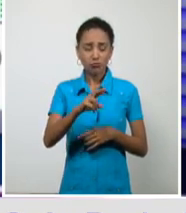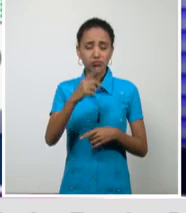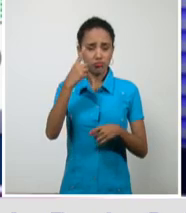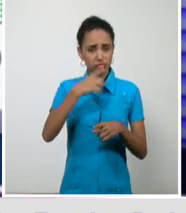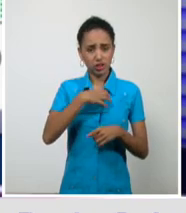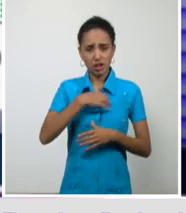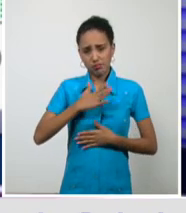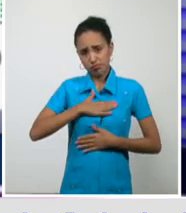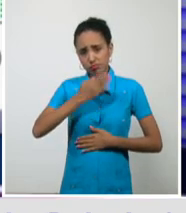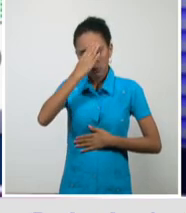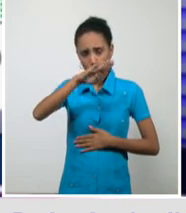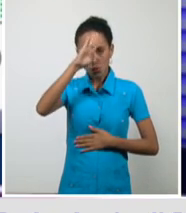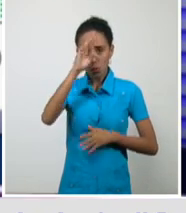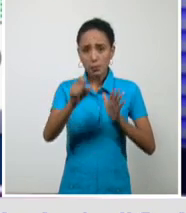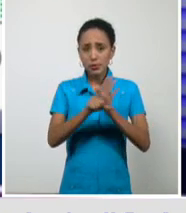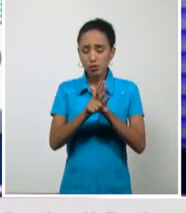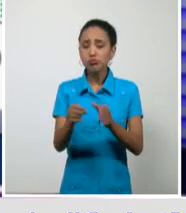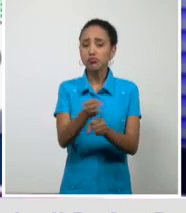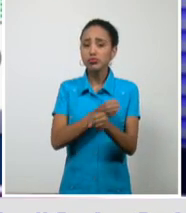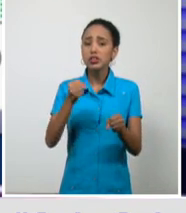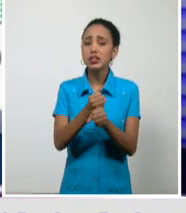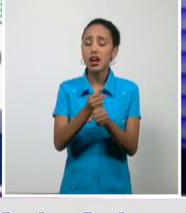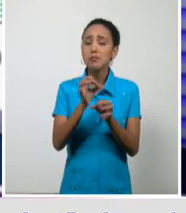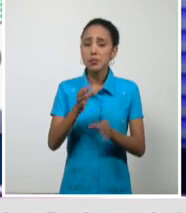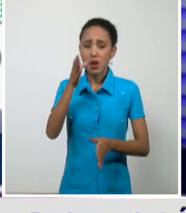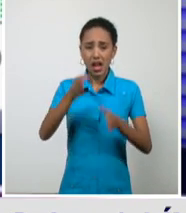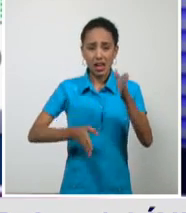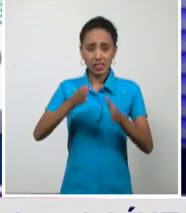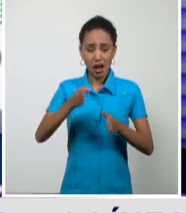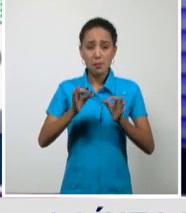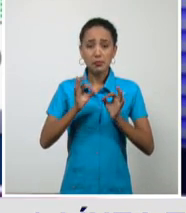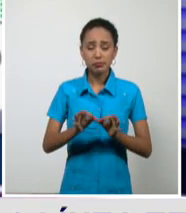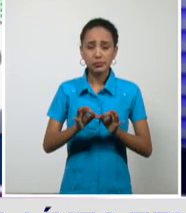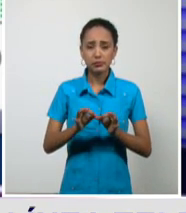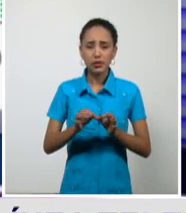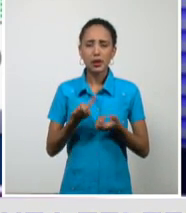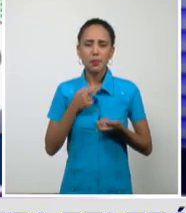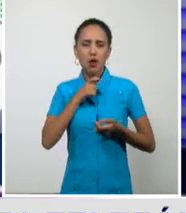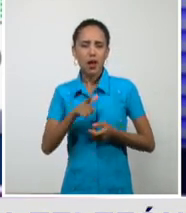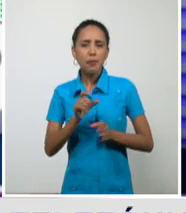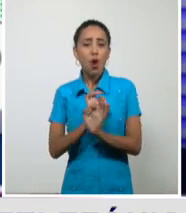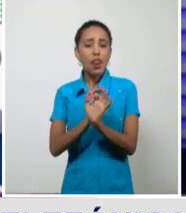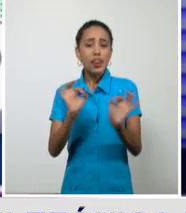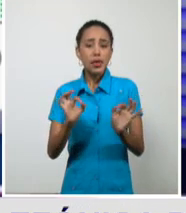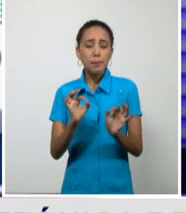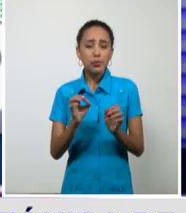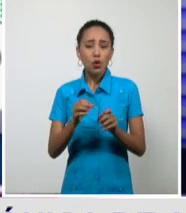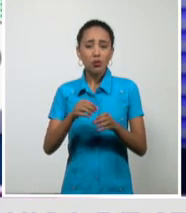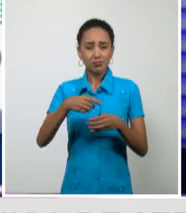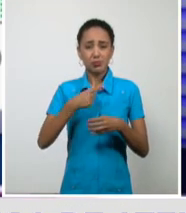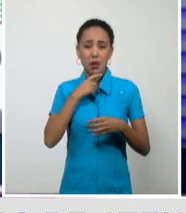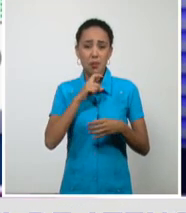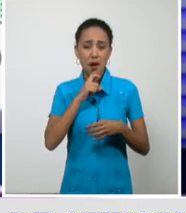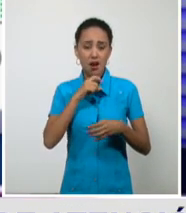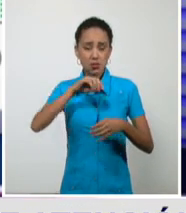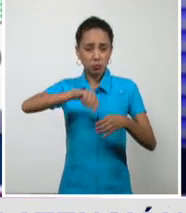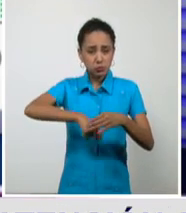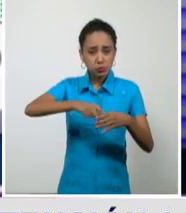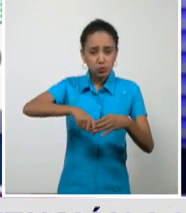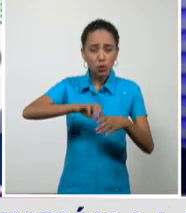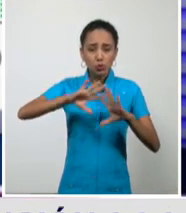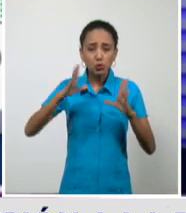empezó a usar desde la fase de puesta en marcha en la esterilización de los hisopos que se utilizan para la toma de muestras de